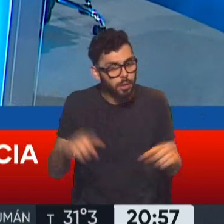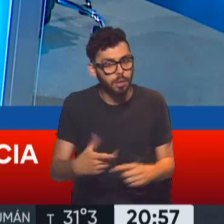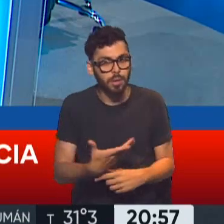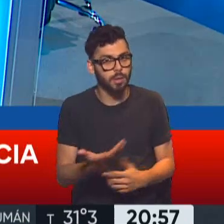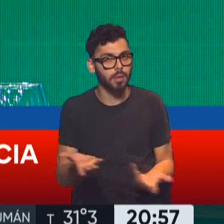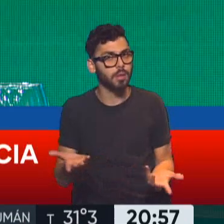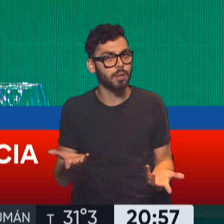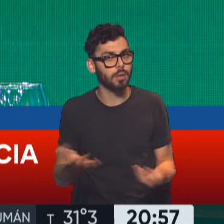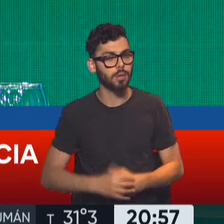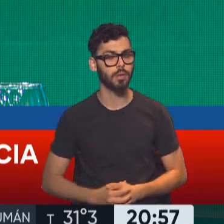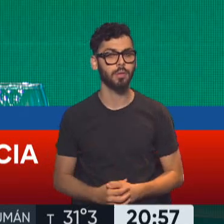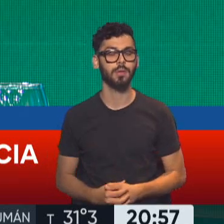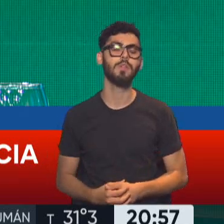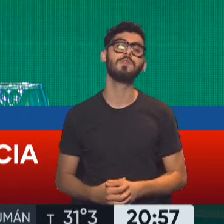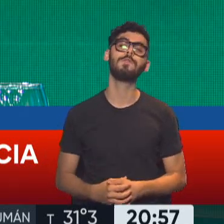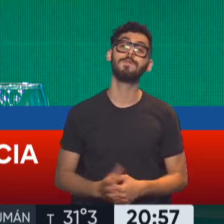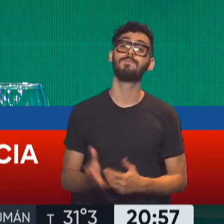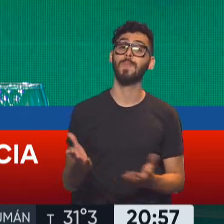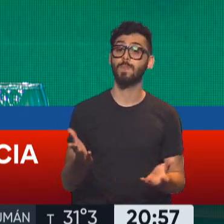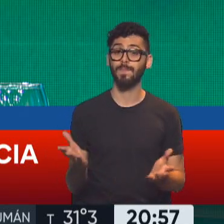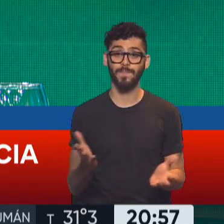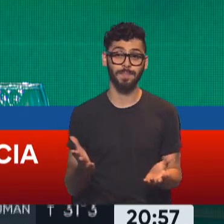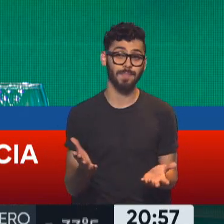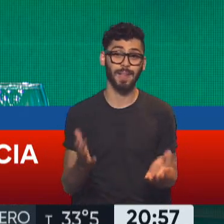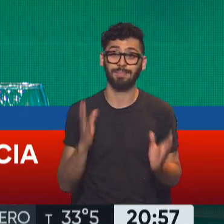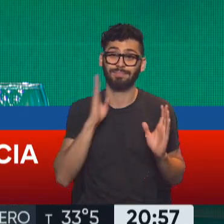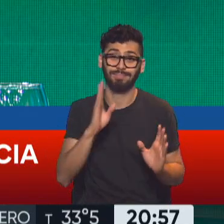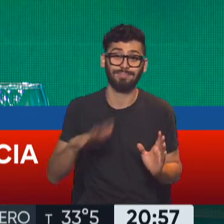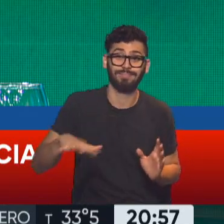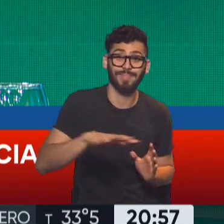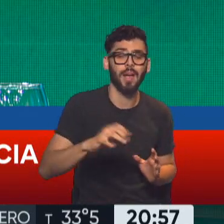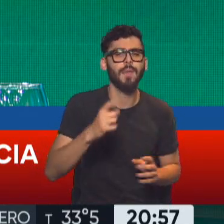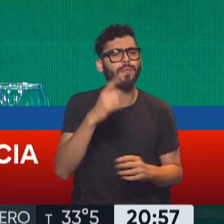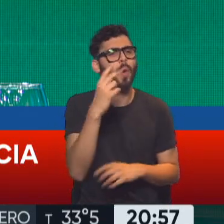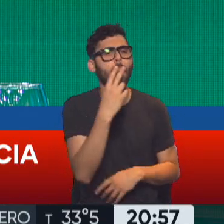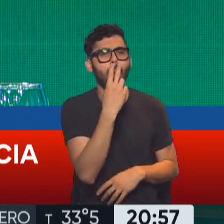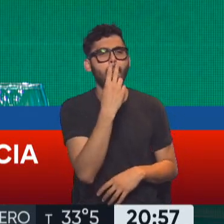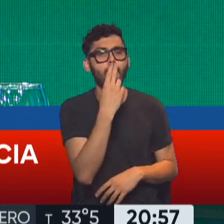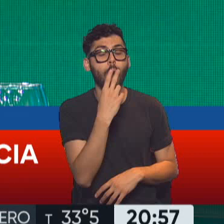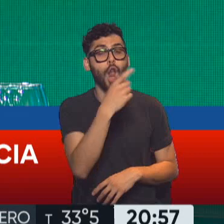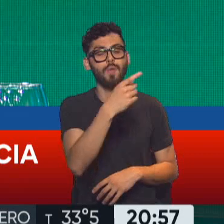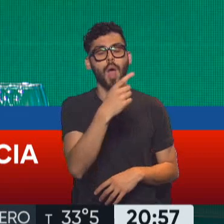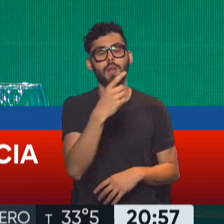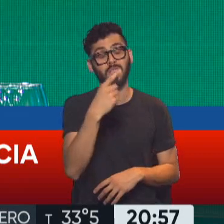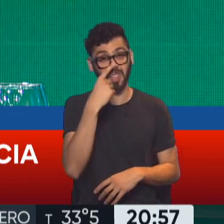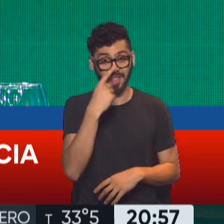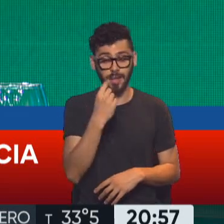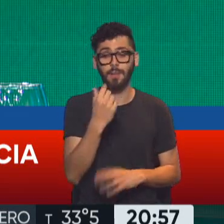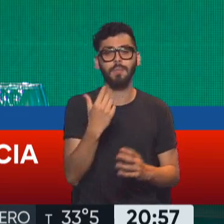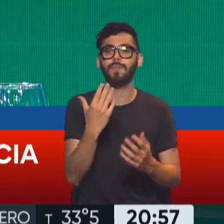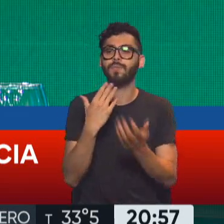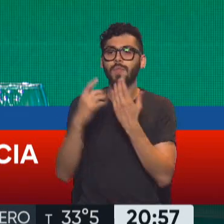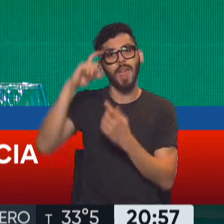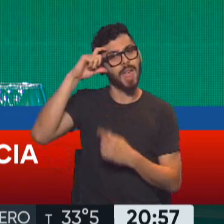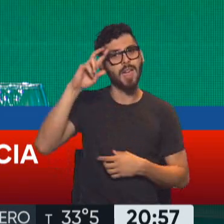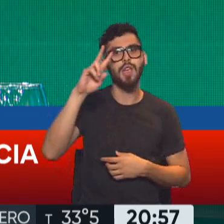dice eso. Ya que estamos para las regionales, digamos, en Bolivia un ejemplo interesante, ¿no? Porque cuando uno habla con Evo Morales o con